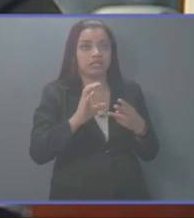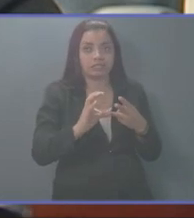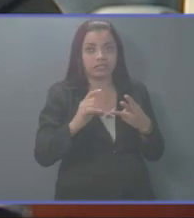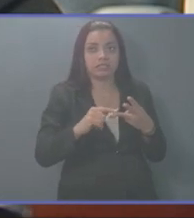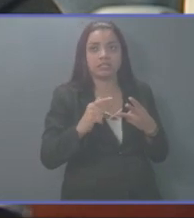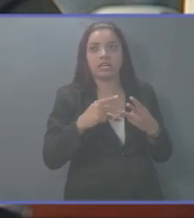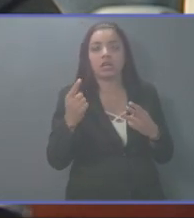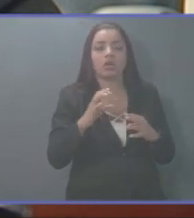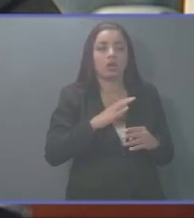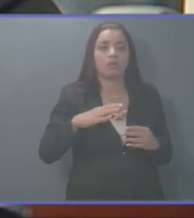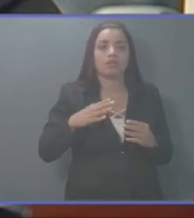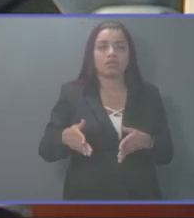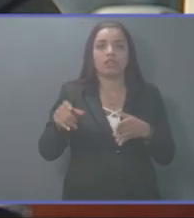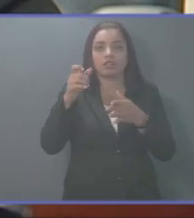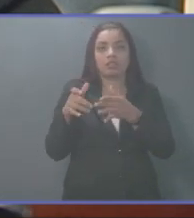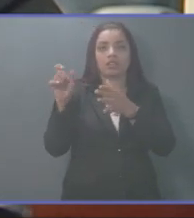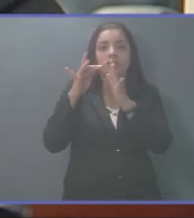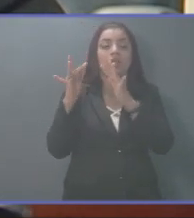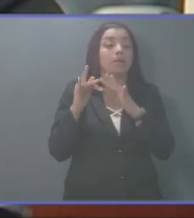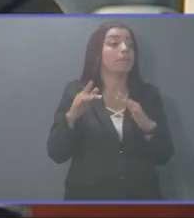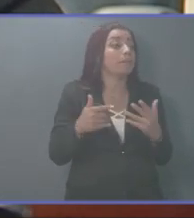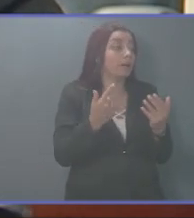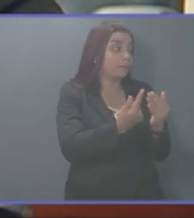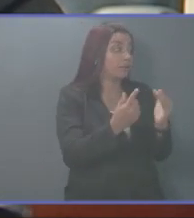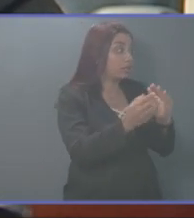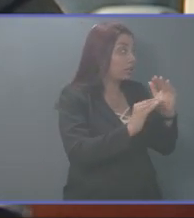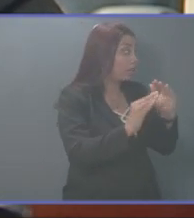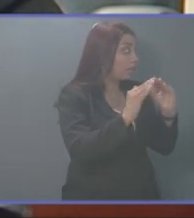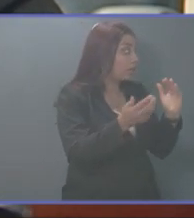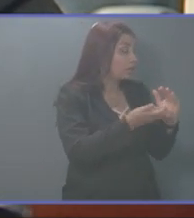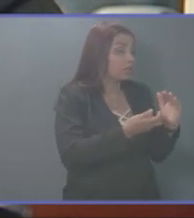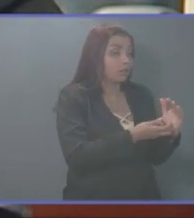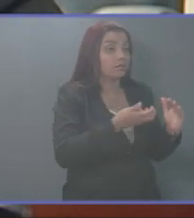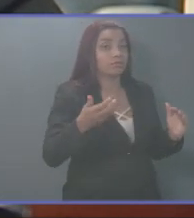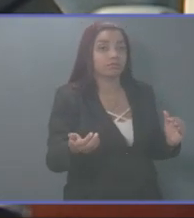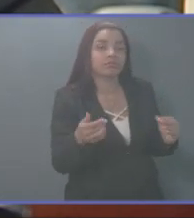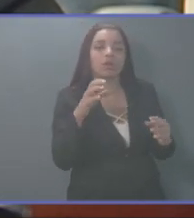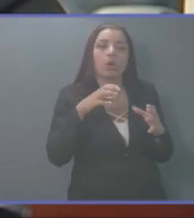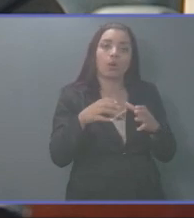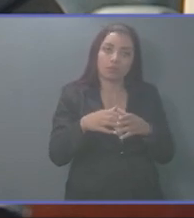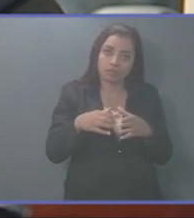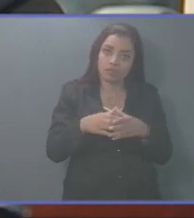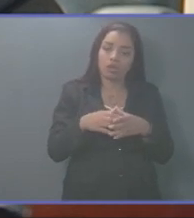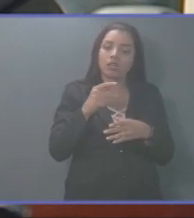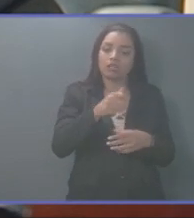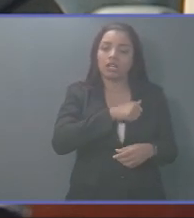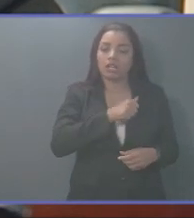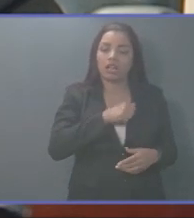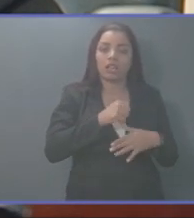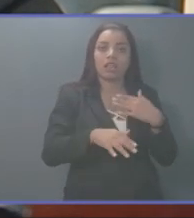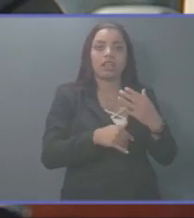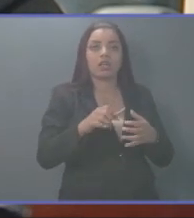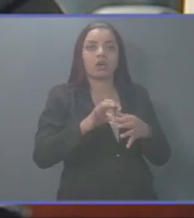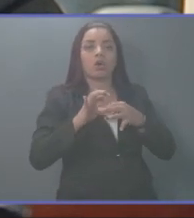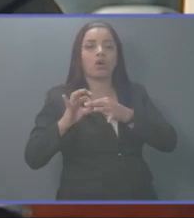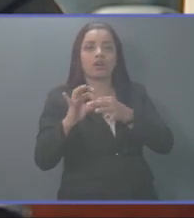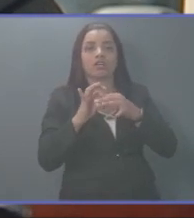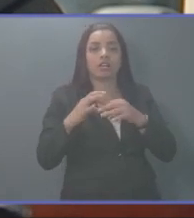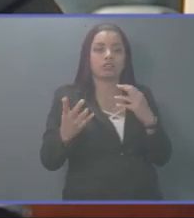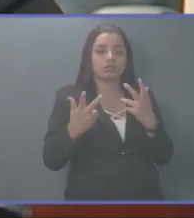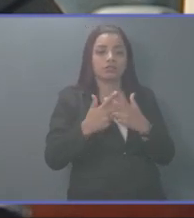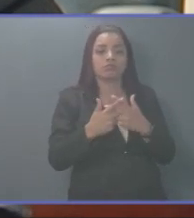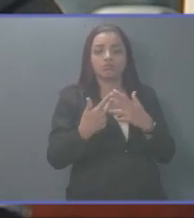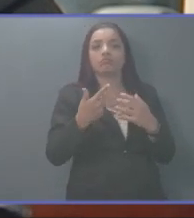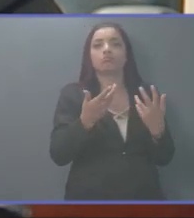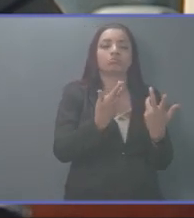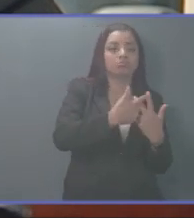la Atención y Protección en Personas de Condición de Desplazamiento Forzado Interno. En adelante, la Comisión será la instancia de coordinación y articulación que